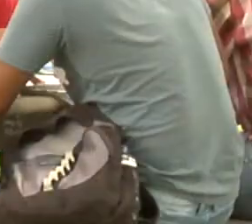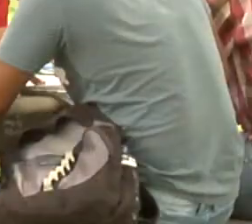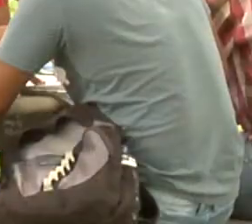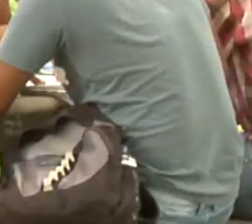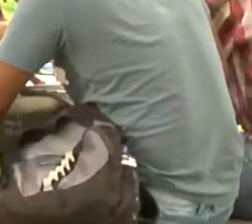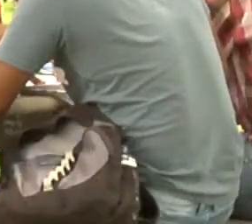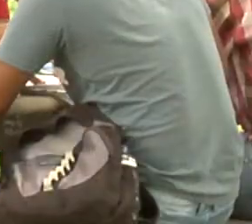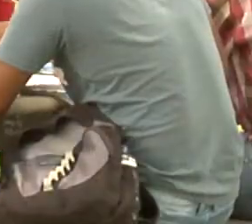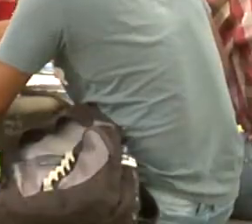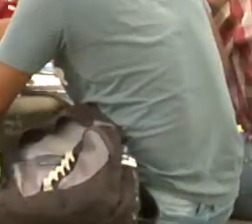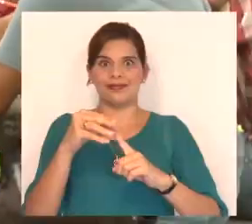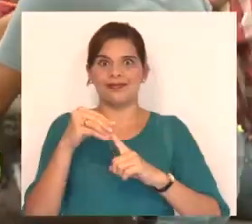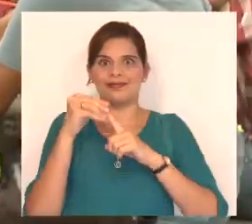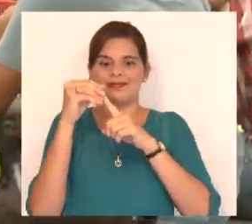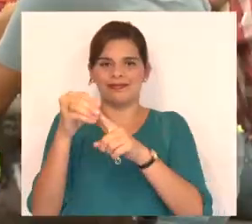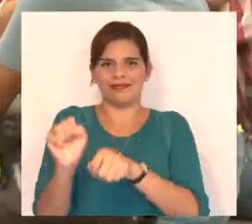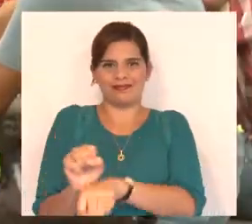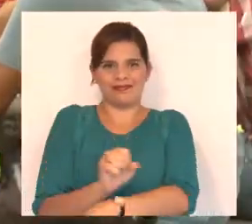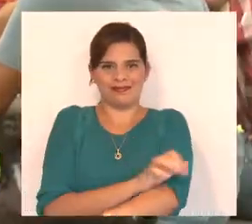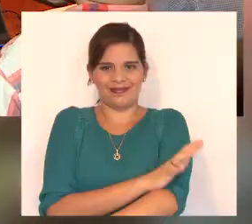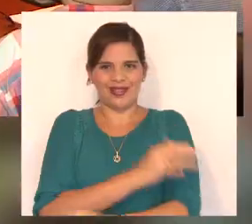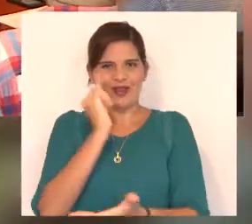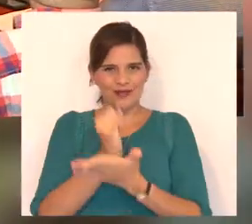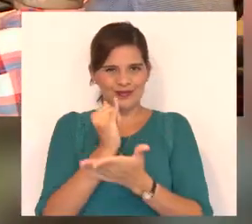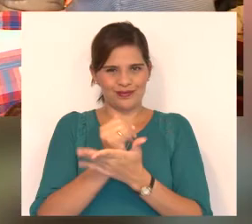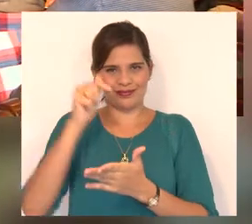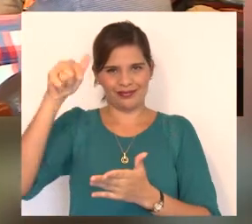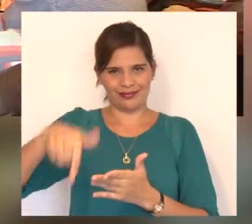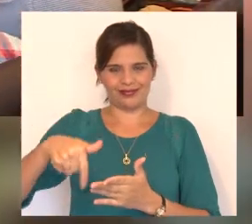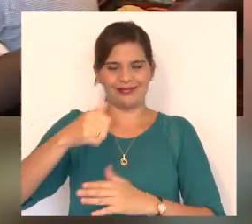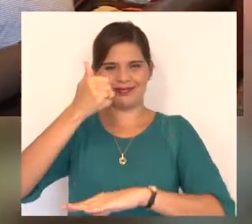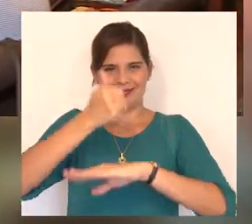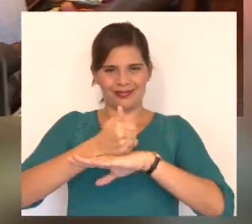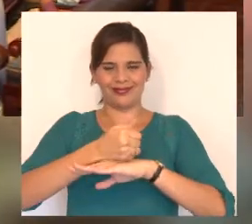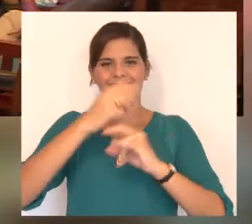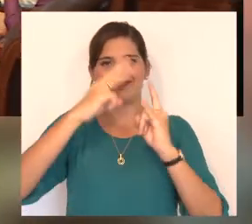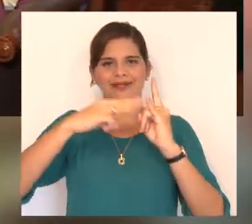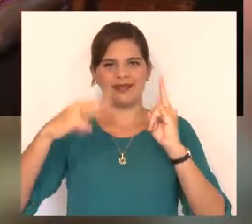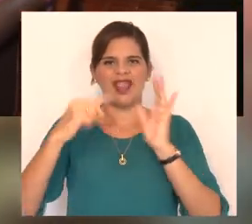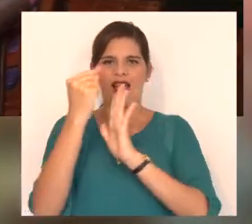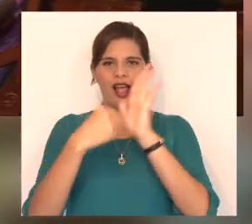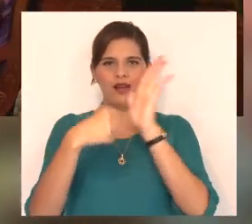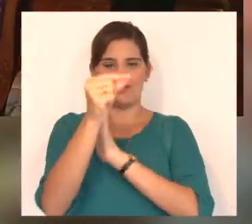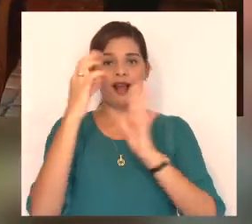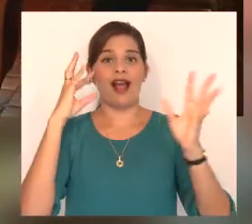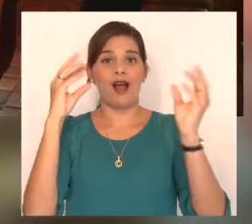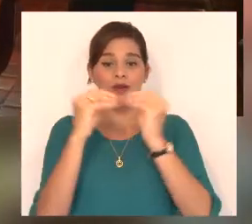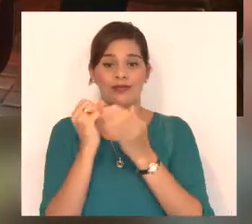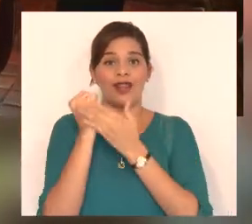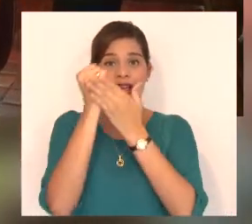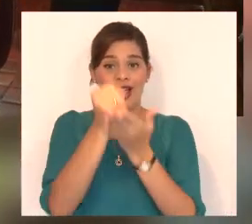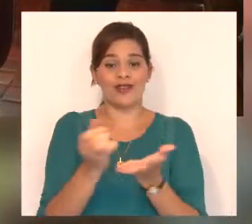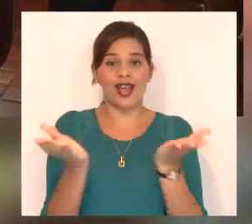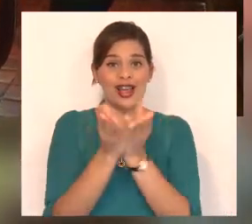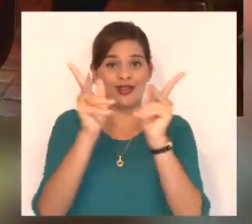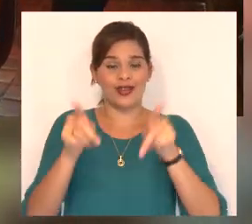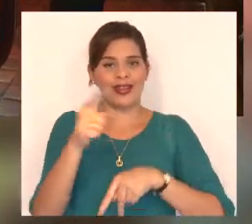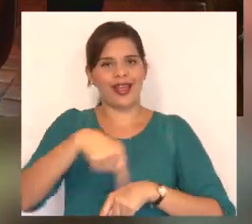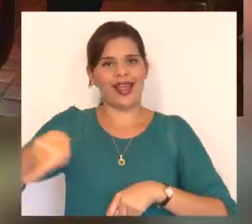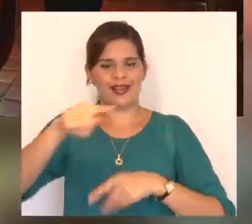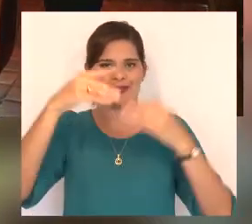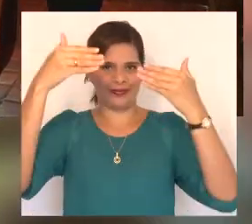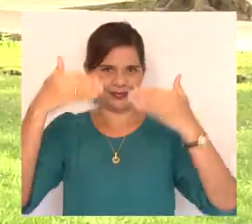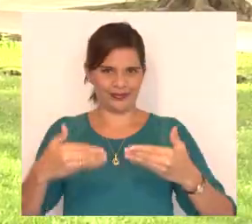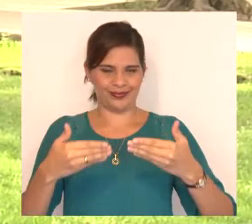Una gran sensibilidad demostraron los miembros del Consejo Superior de la Universidad del Magdalena al aprobar el acuerdo que beneficia a los estudiantes con capacidad diferencial